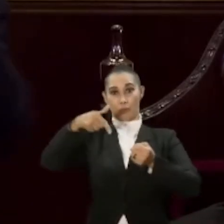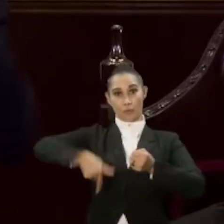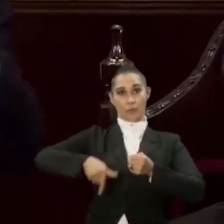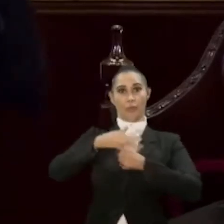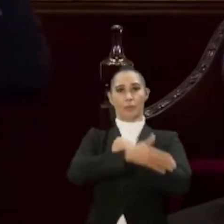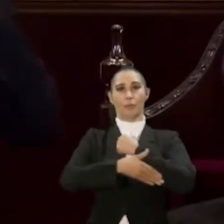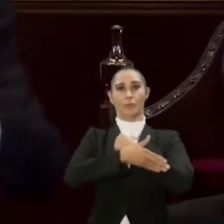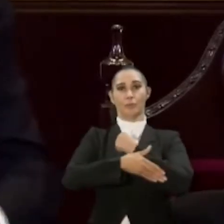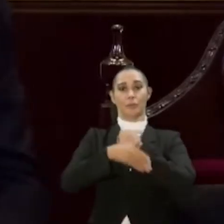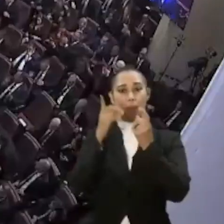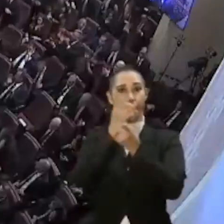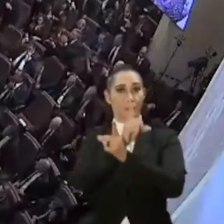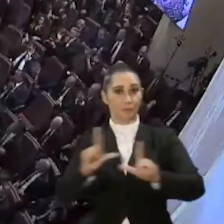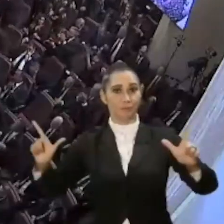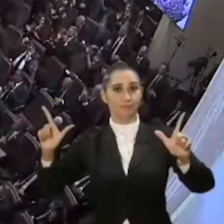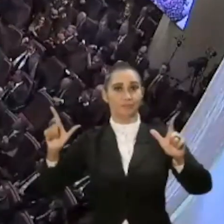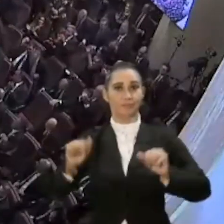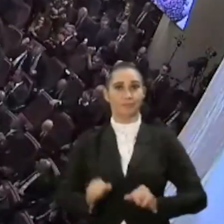de nuestra soberanía.